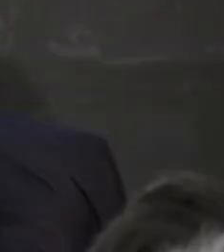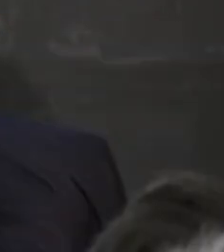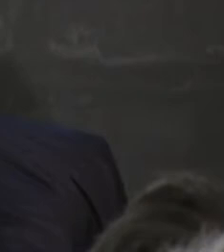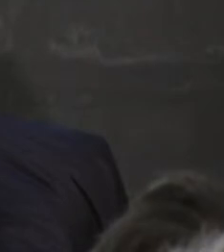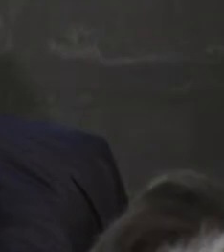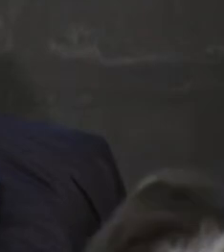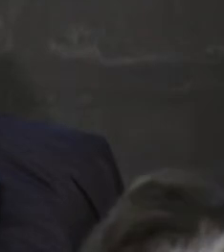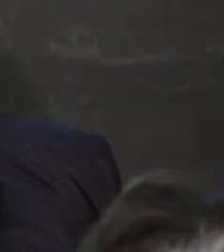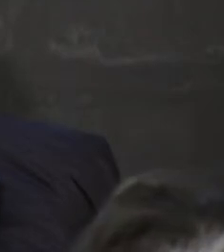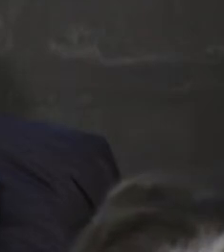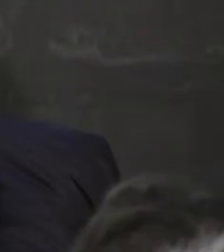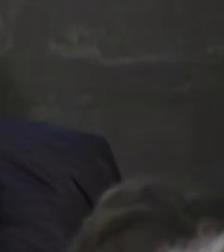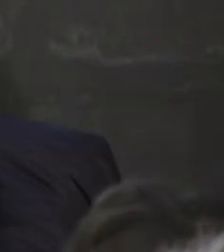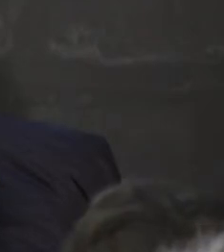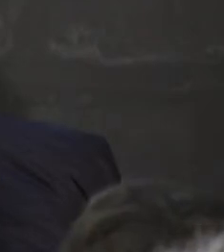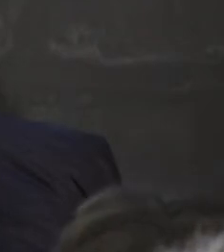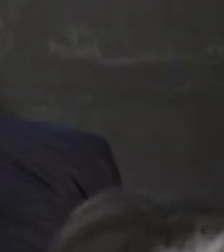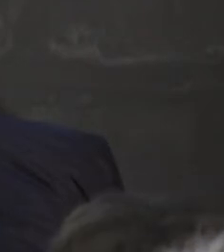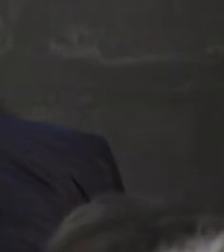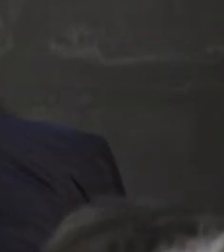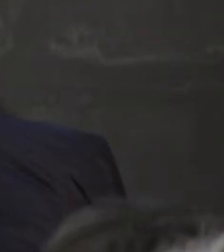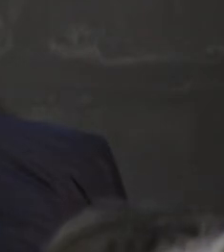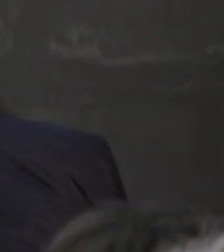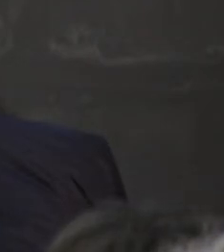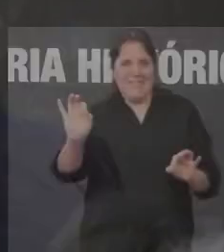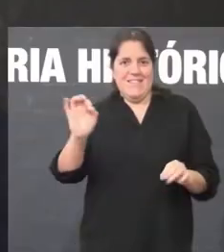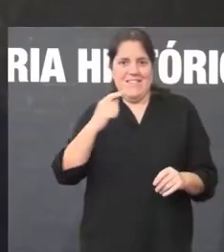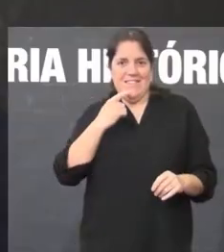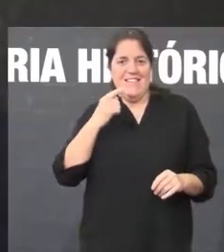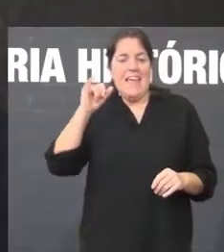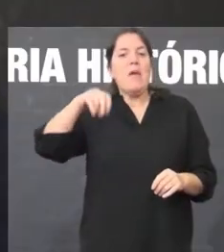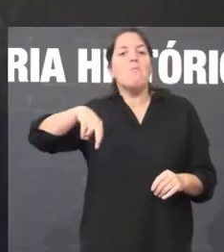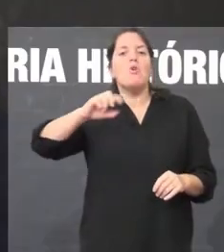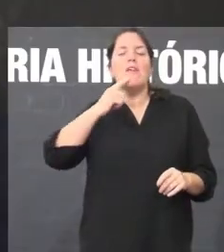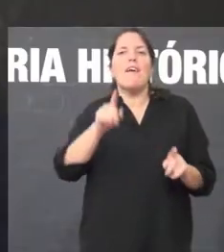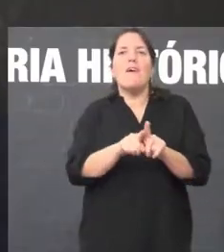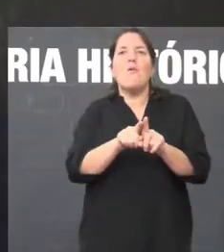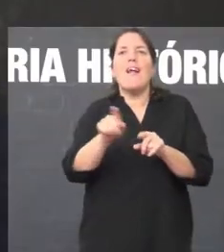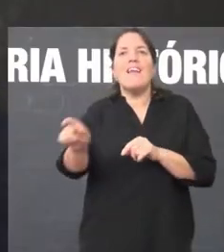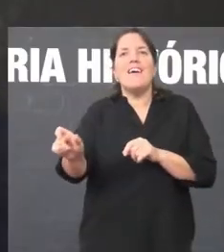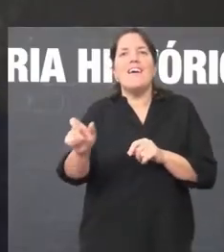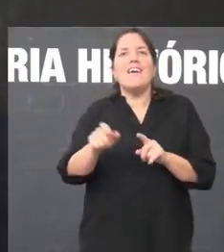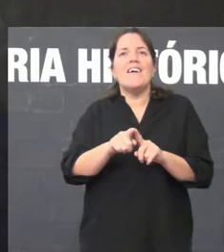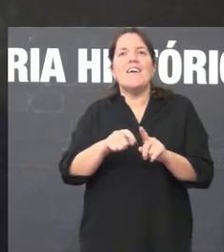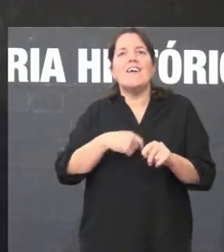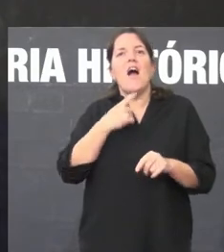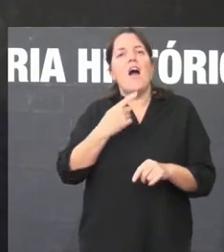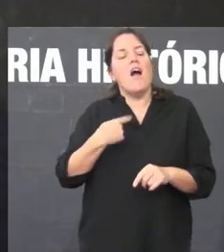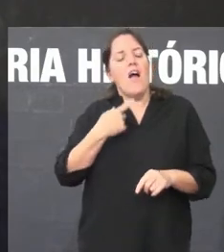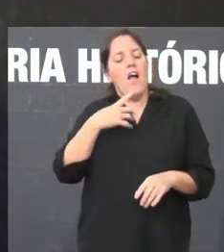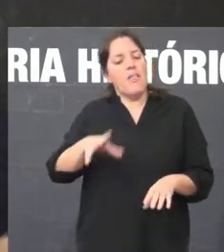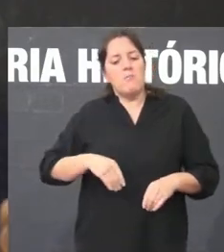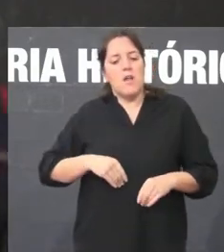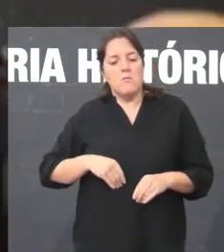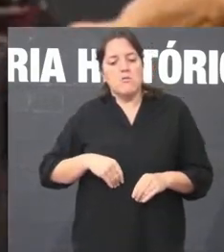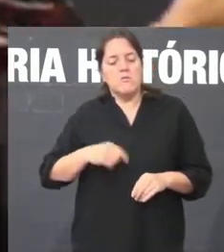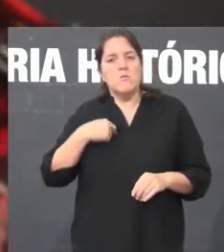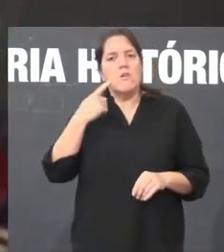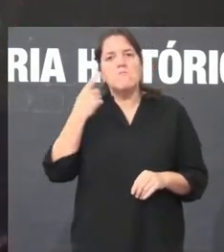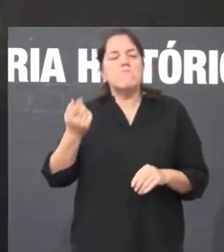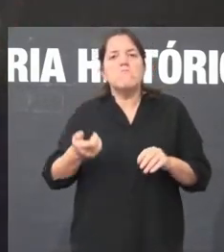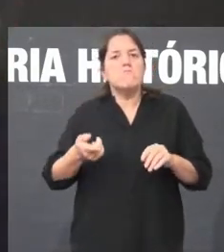digamos, la clave que explica que se pueda permitir vulnerar los